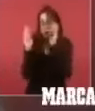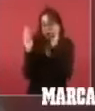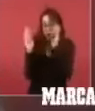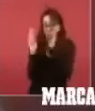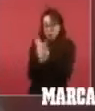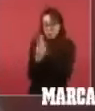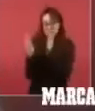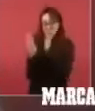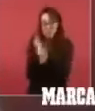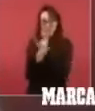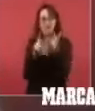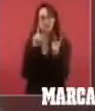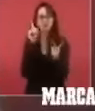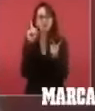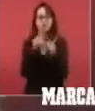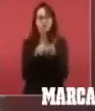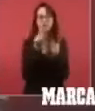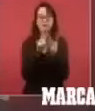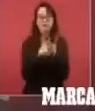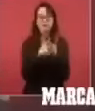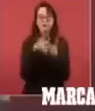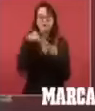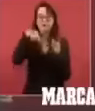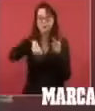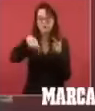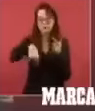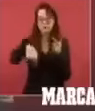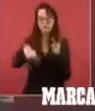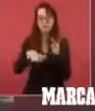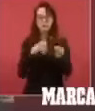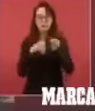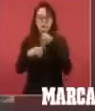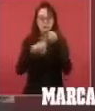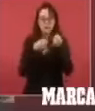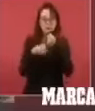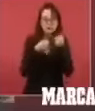Y muchos medios de información en México